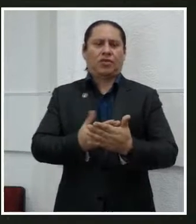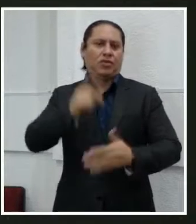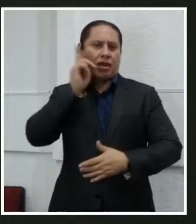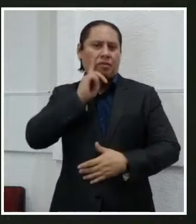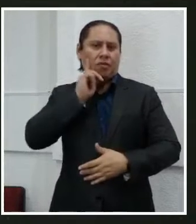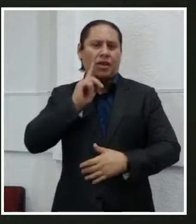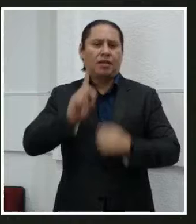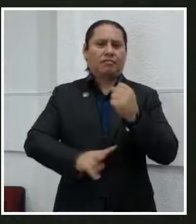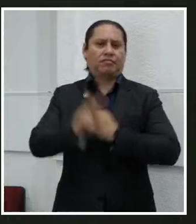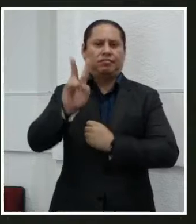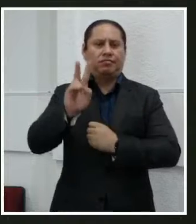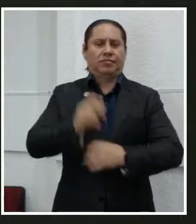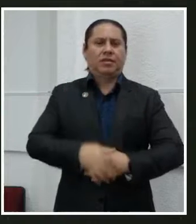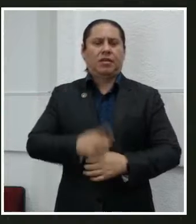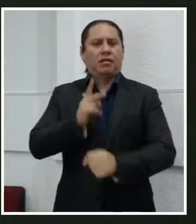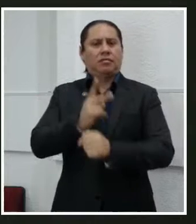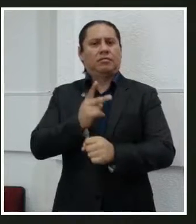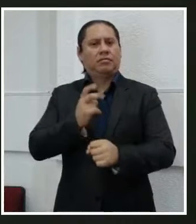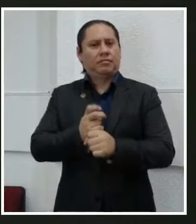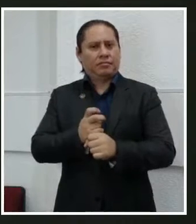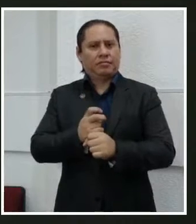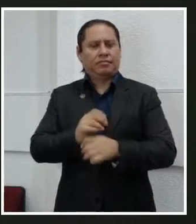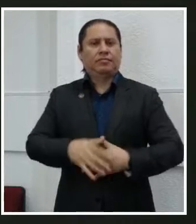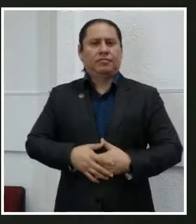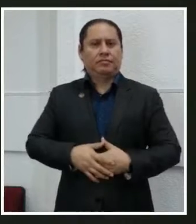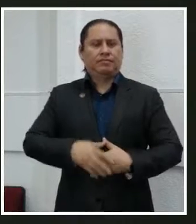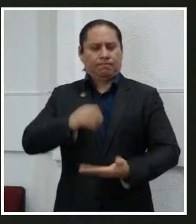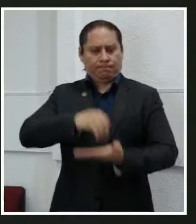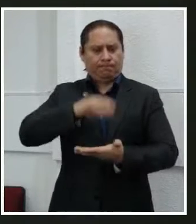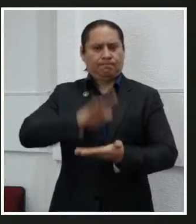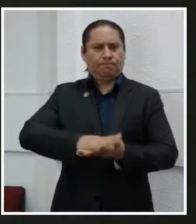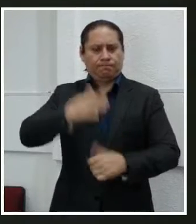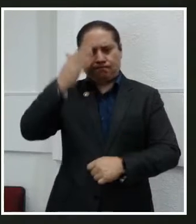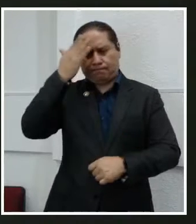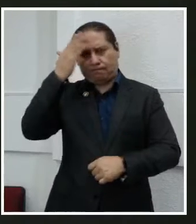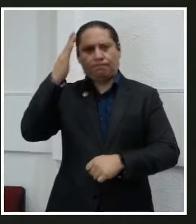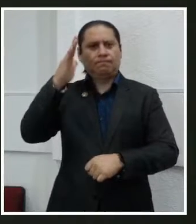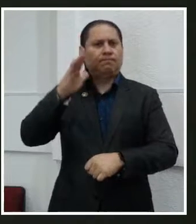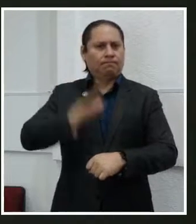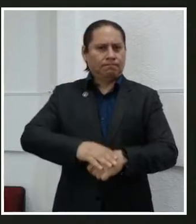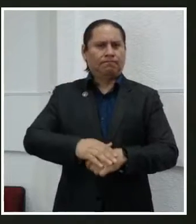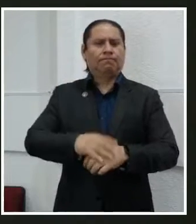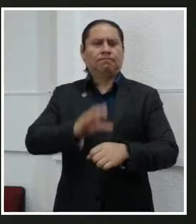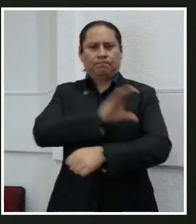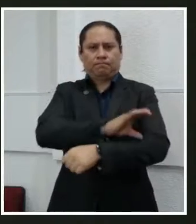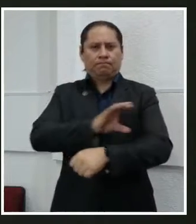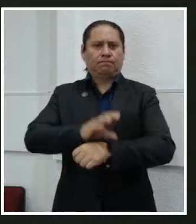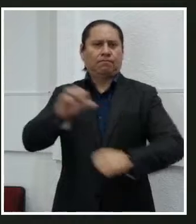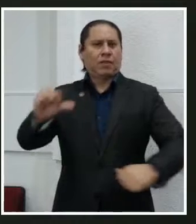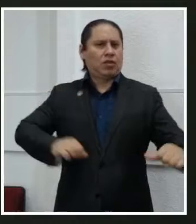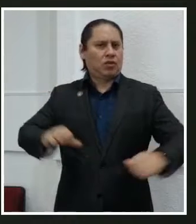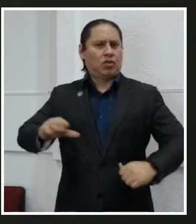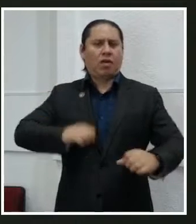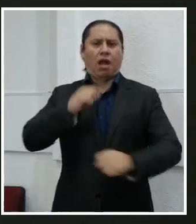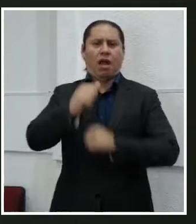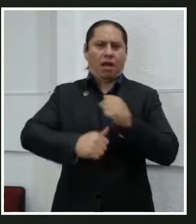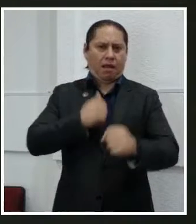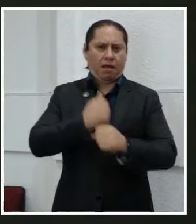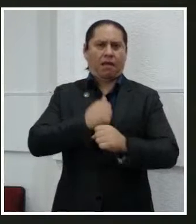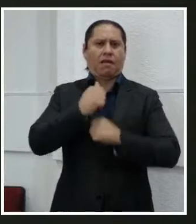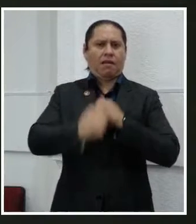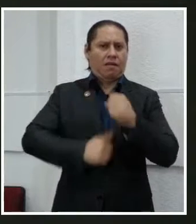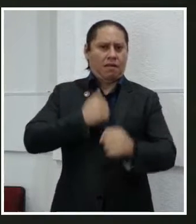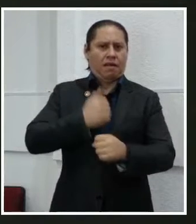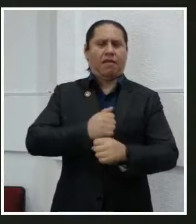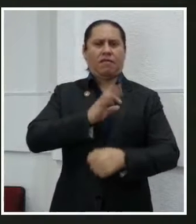la Mujer, invitando a tomar cartas en el asunto y coordinar actividades todos los años sobre